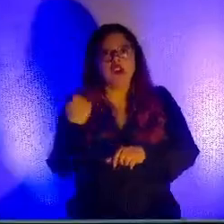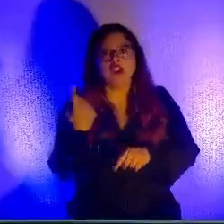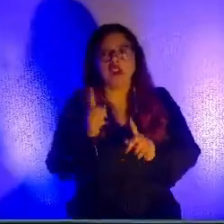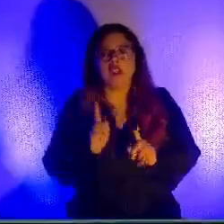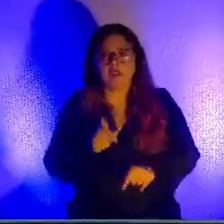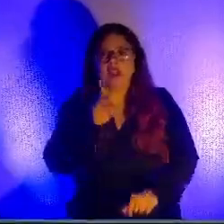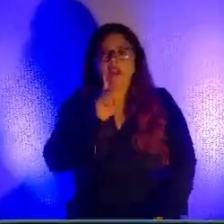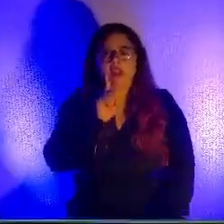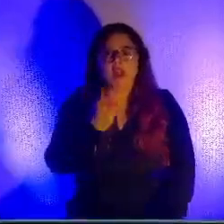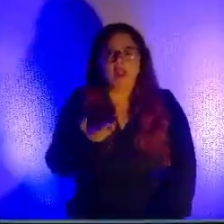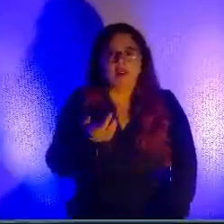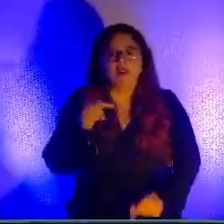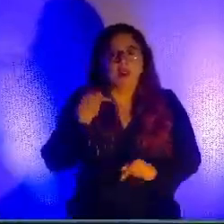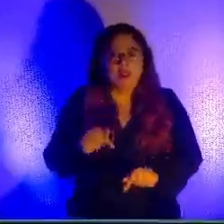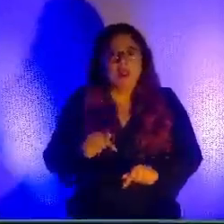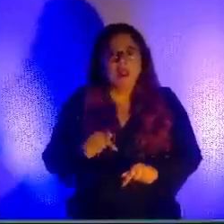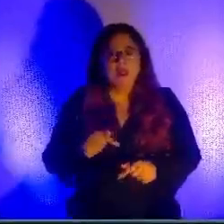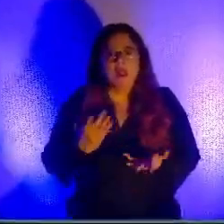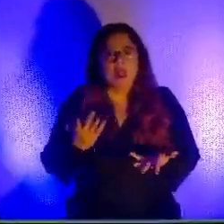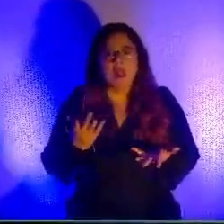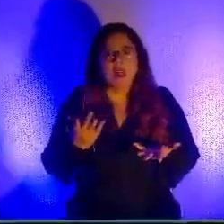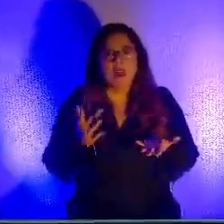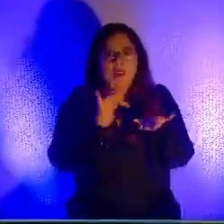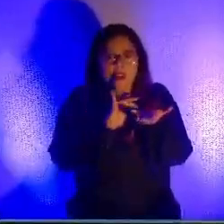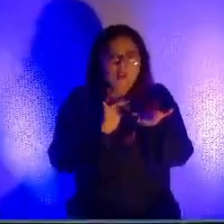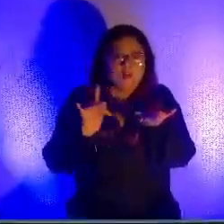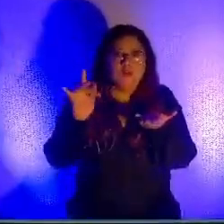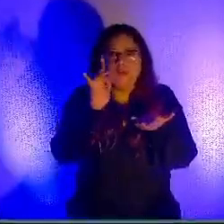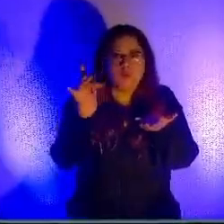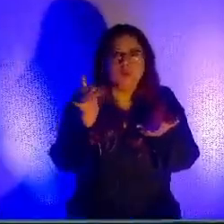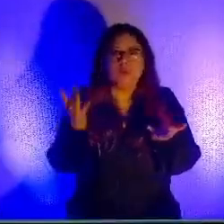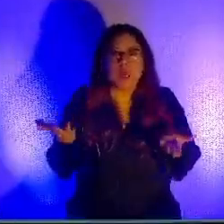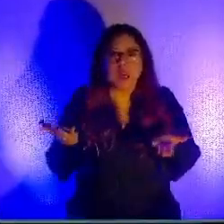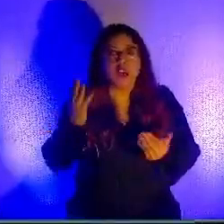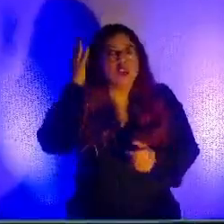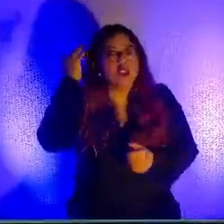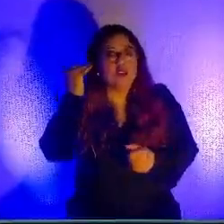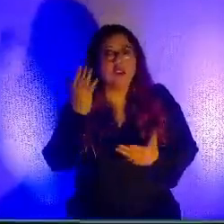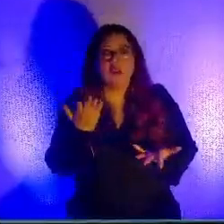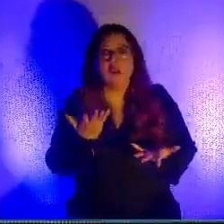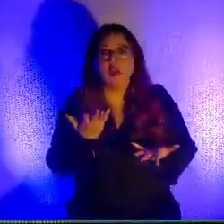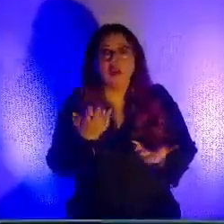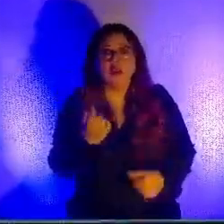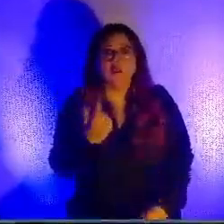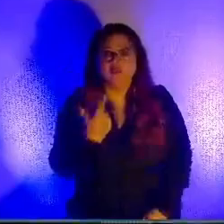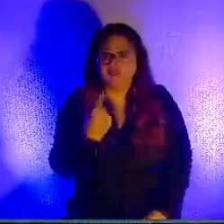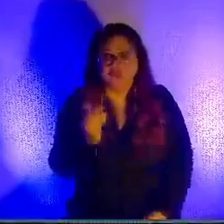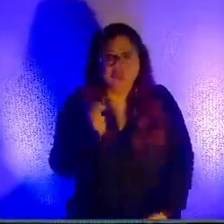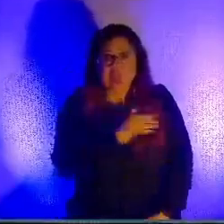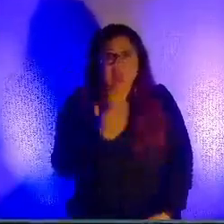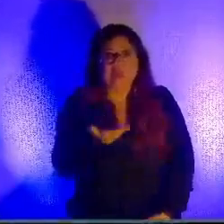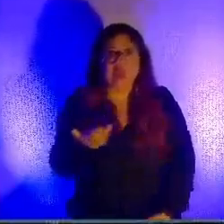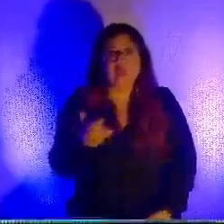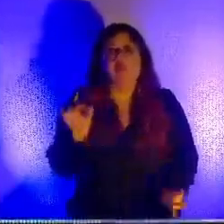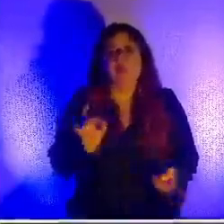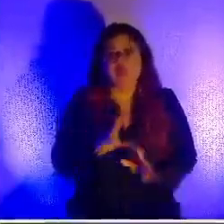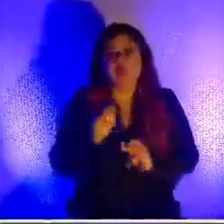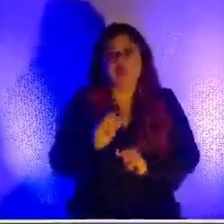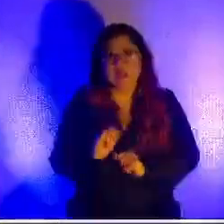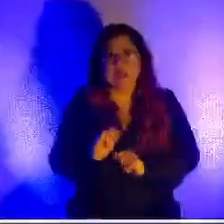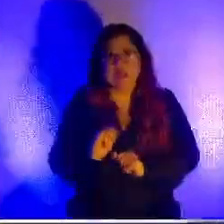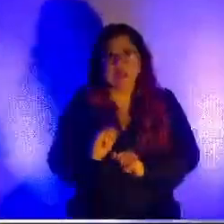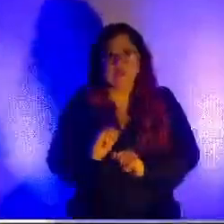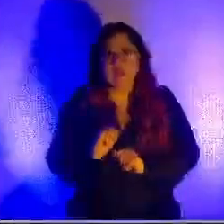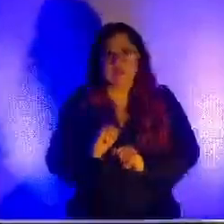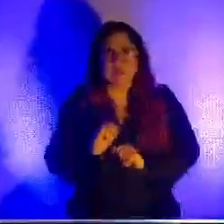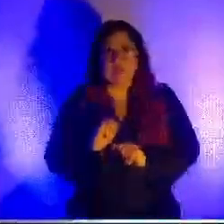tener y esta superinteligencia que va a venir aú no sabemos Cuál va a ser la velocidad pero seguramente va a ser muy rápido